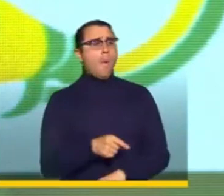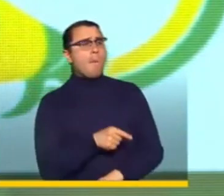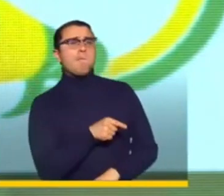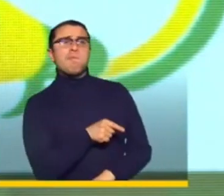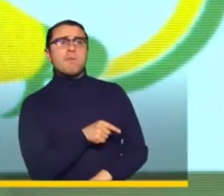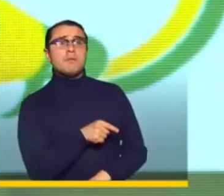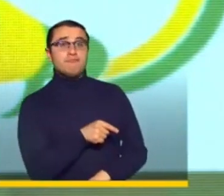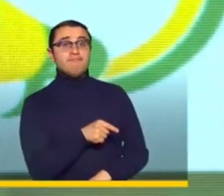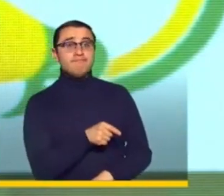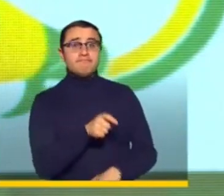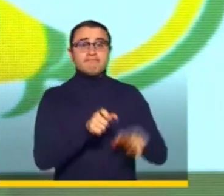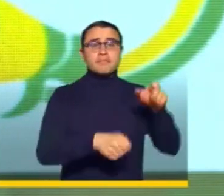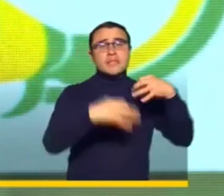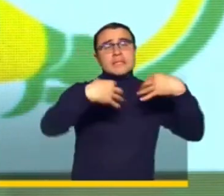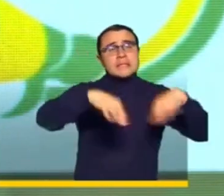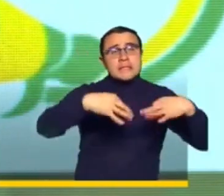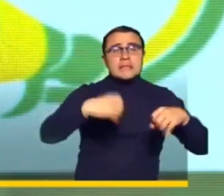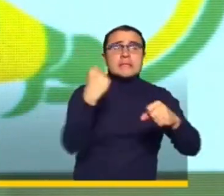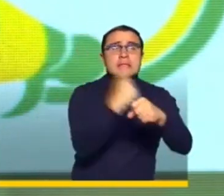llaman informalidad.